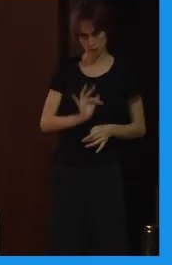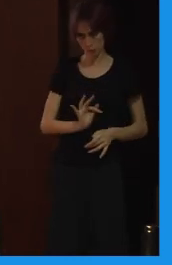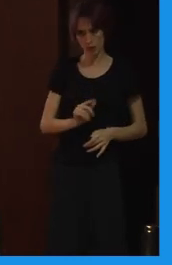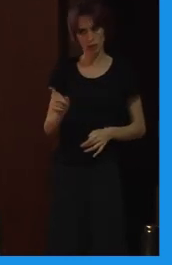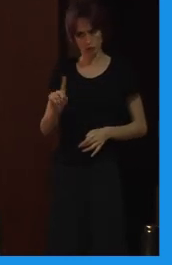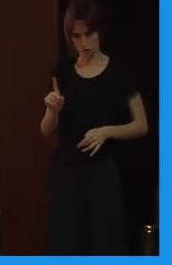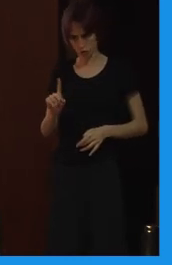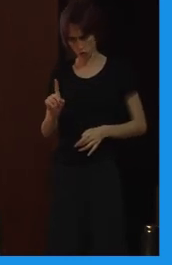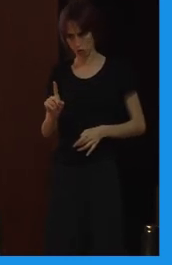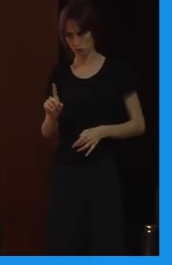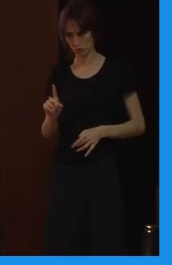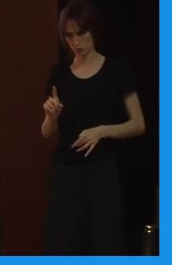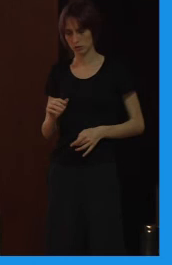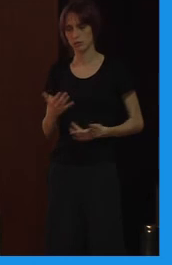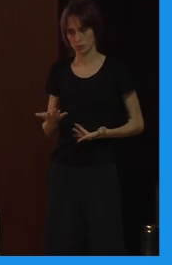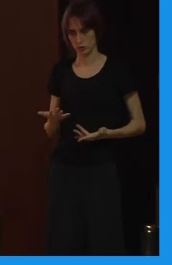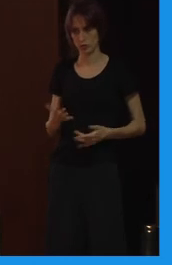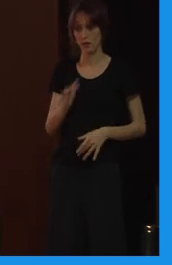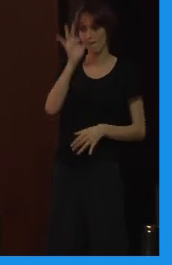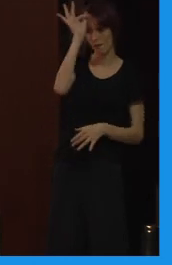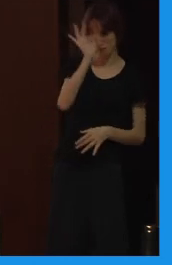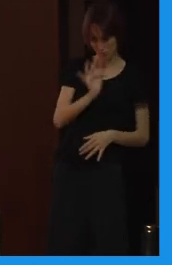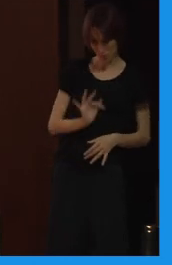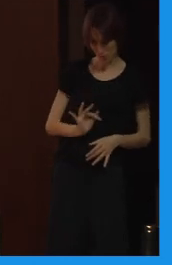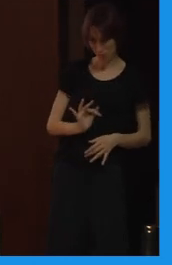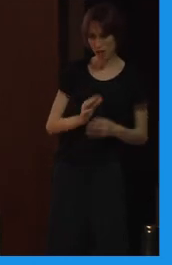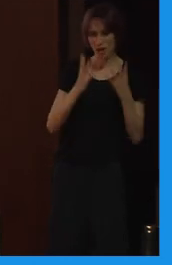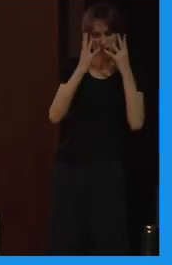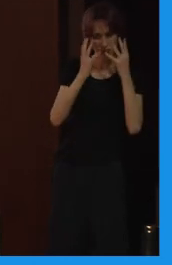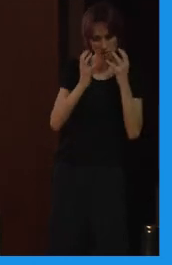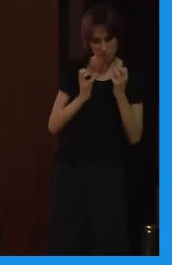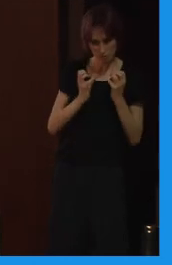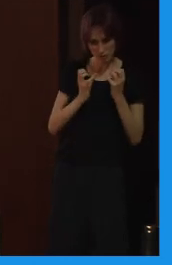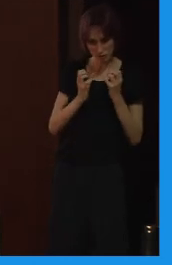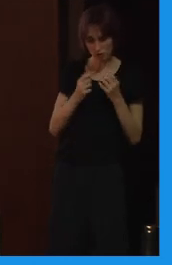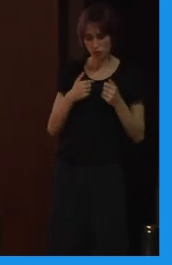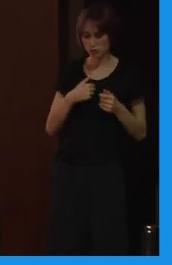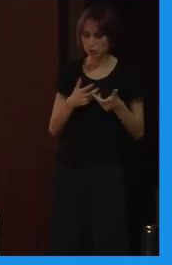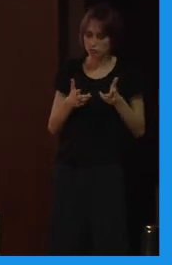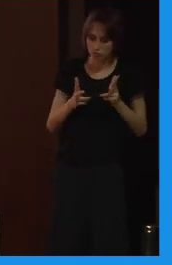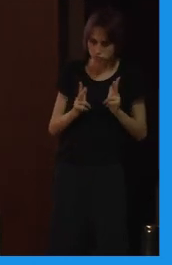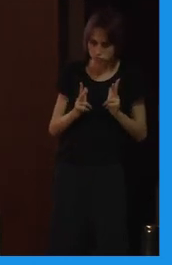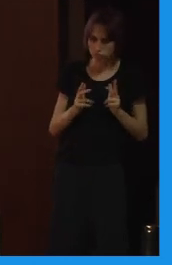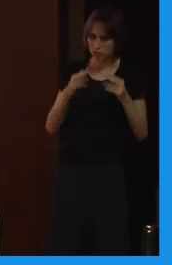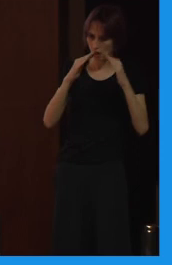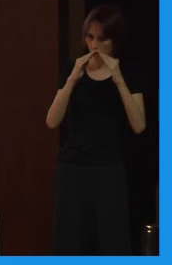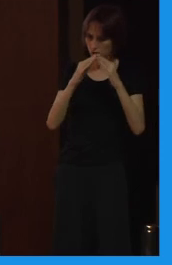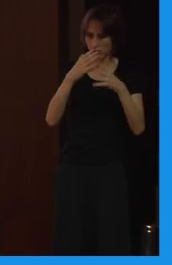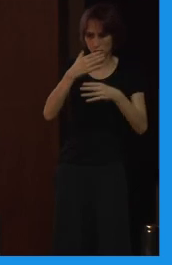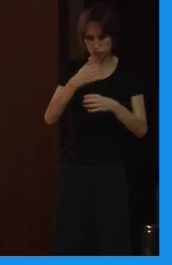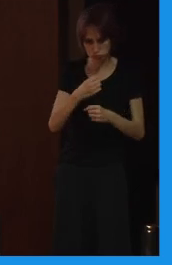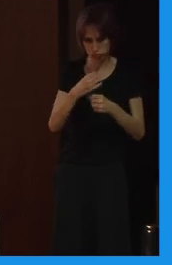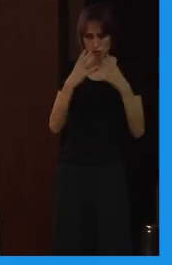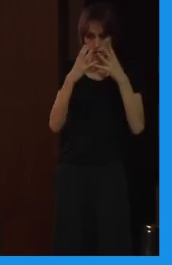sus dolores, su menos movilidad, lleva más sedentarismo y al final a ser más obesas y agravar el síndrome